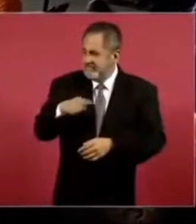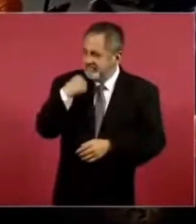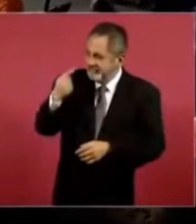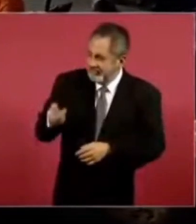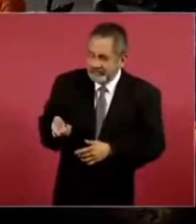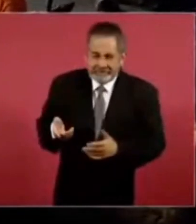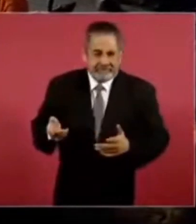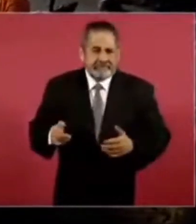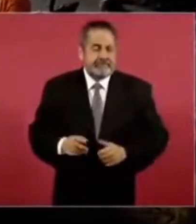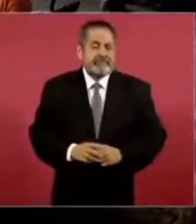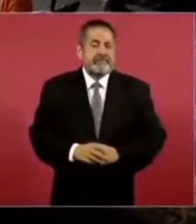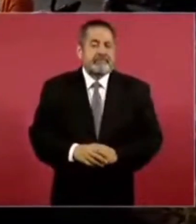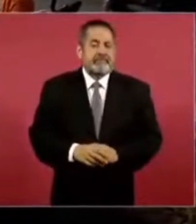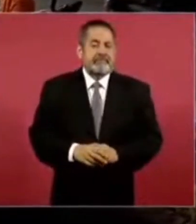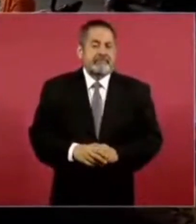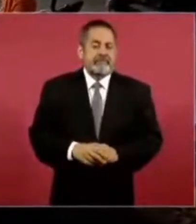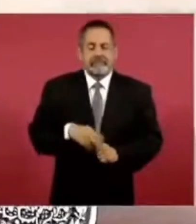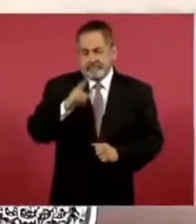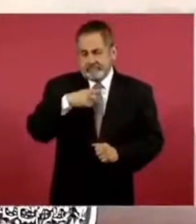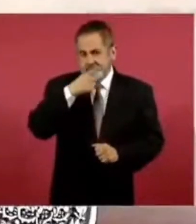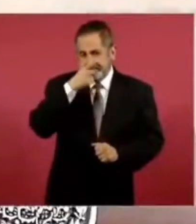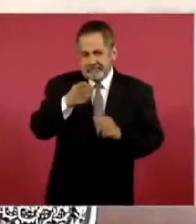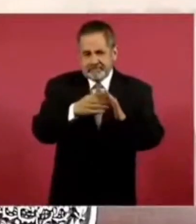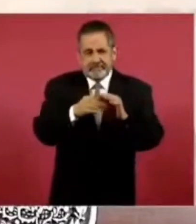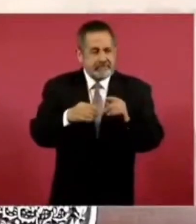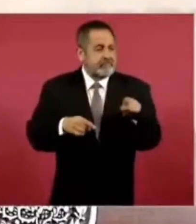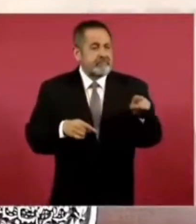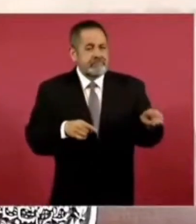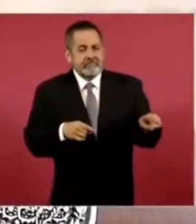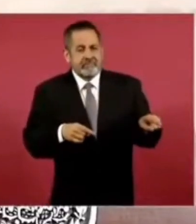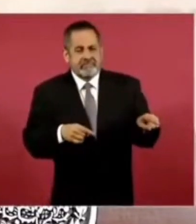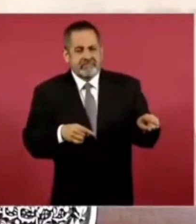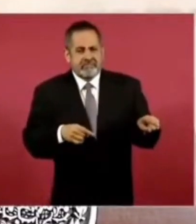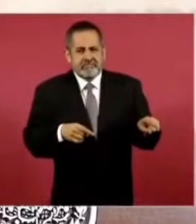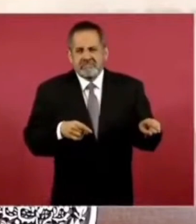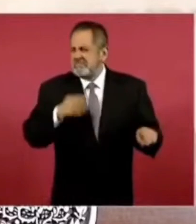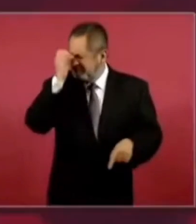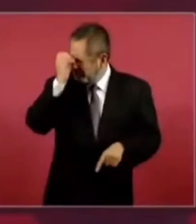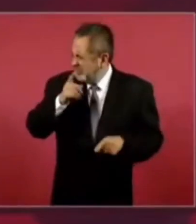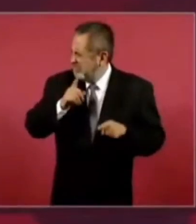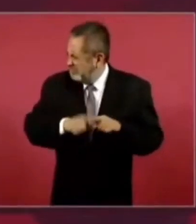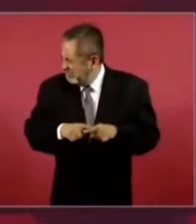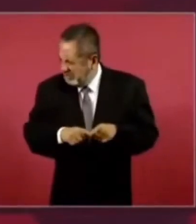acuerdo y si les digo a ustedes contra quién nadie va